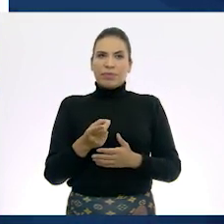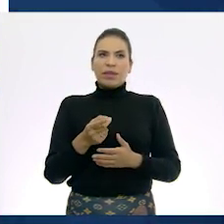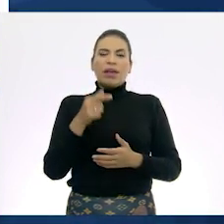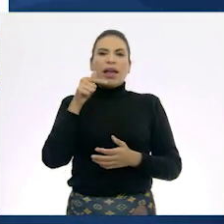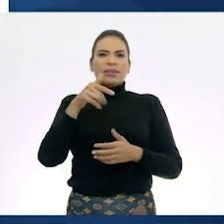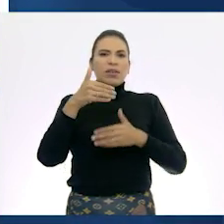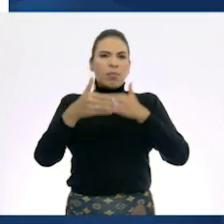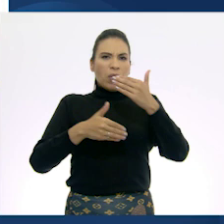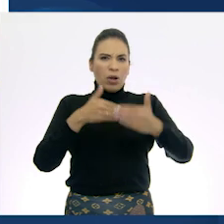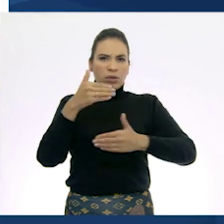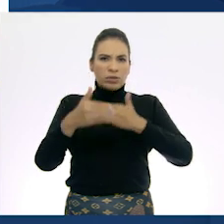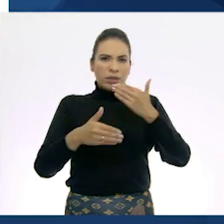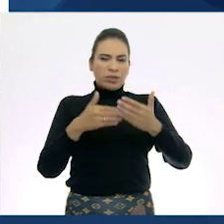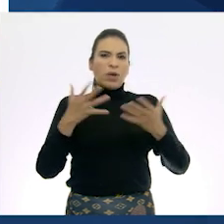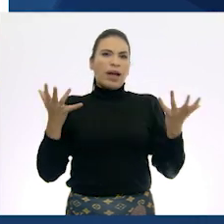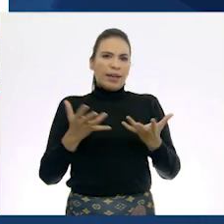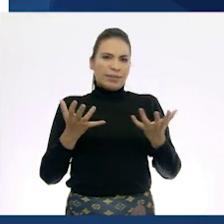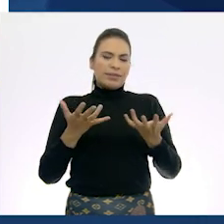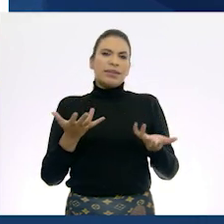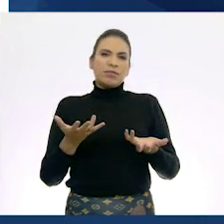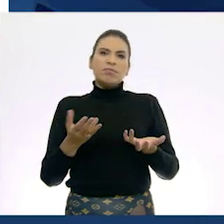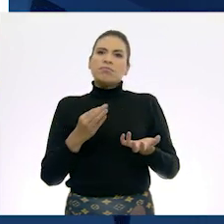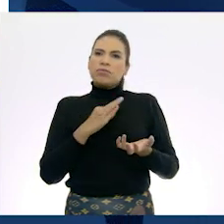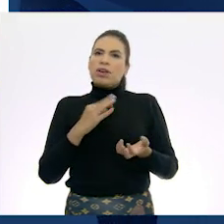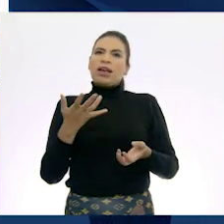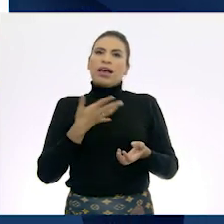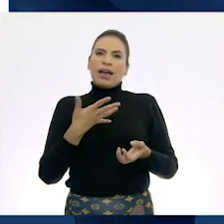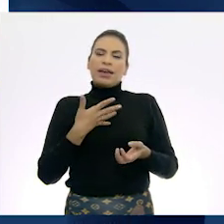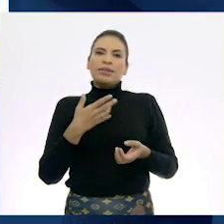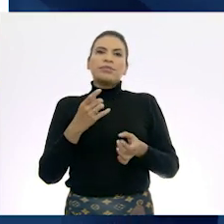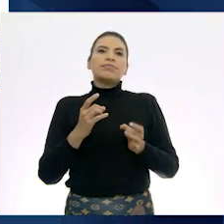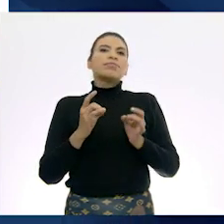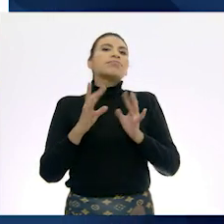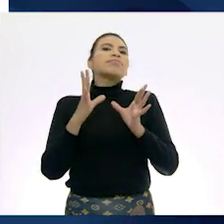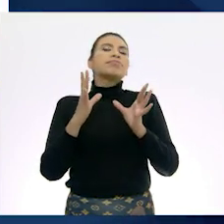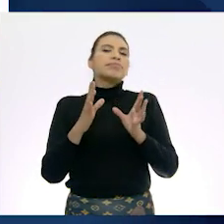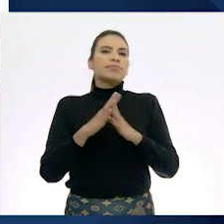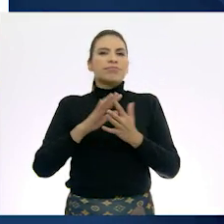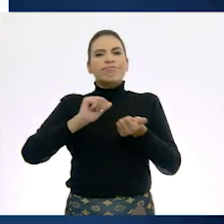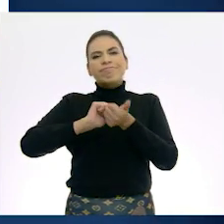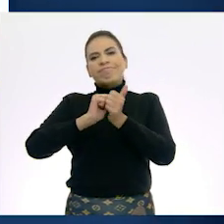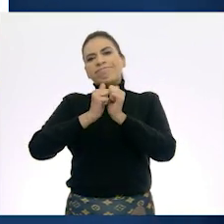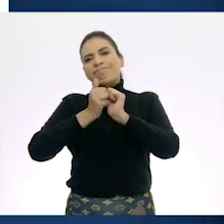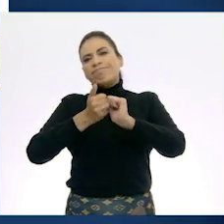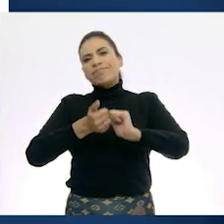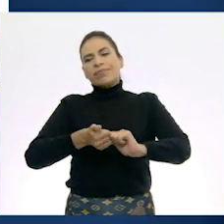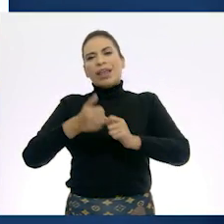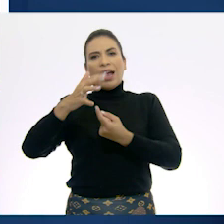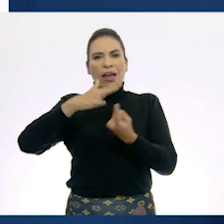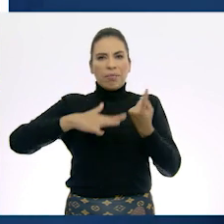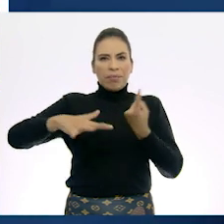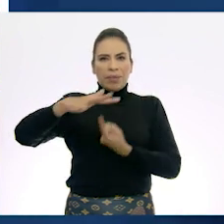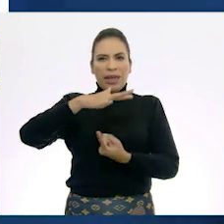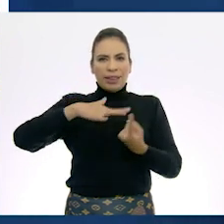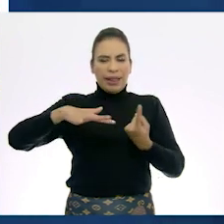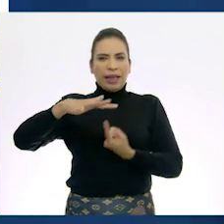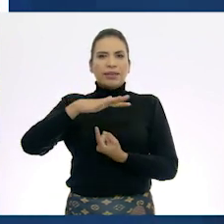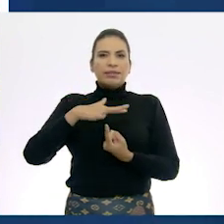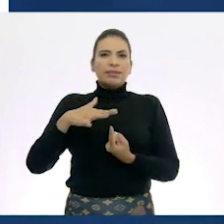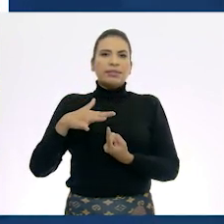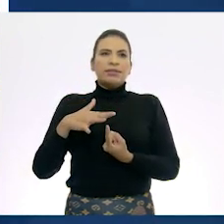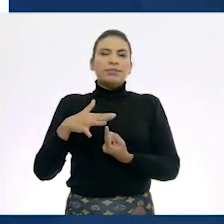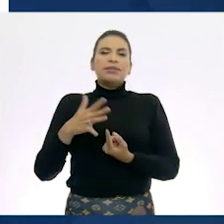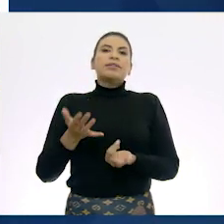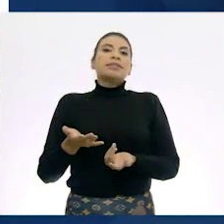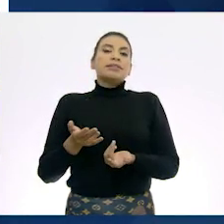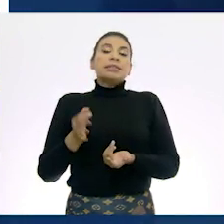este proceso de elaboración también va a presentarse un deterioro al ambiente, al medio ambiente,